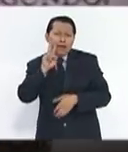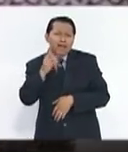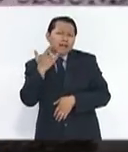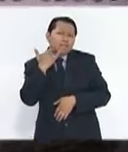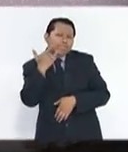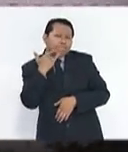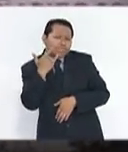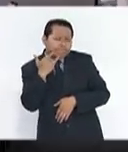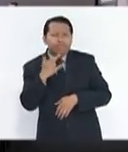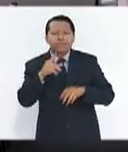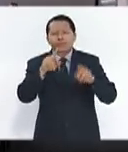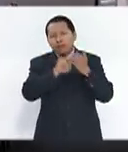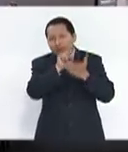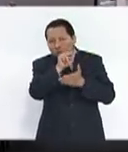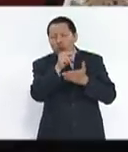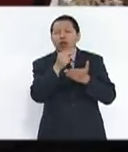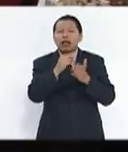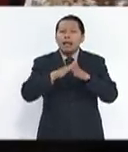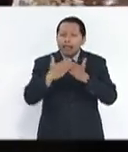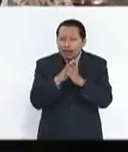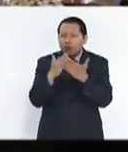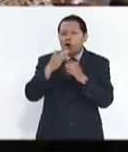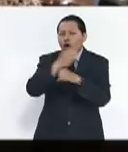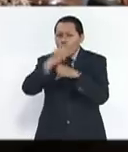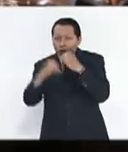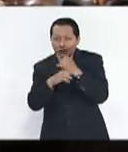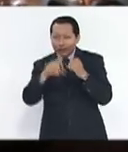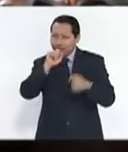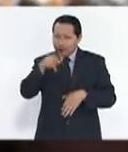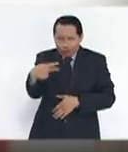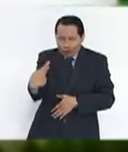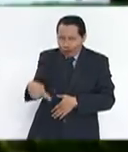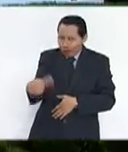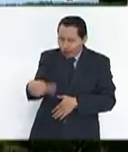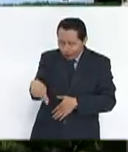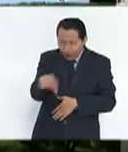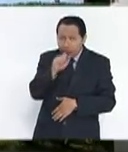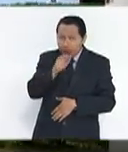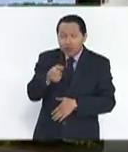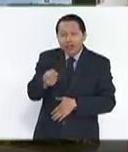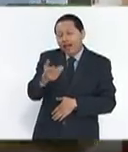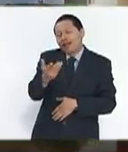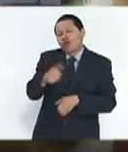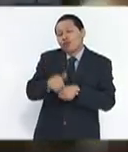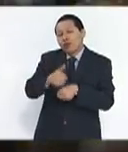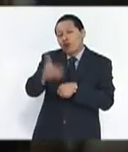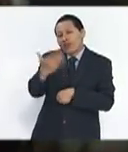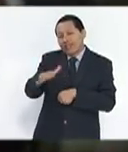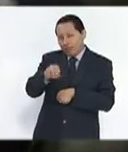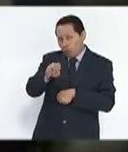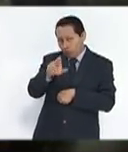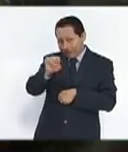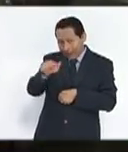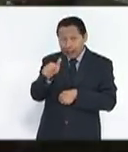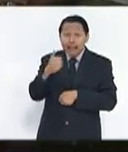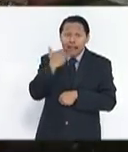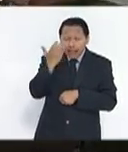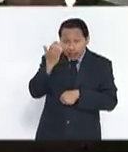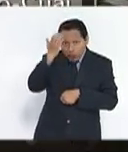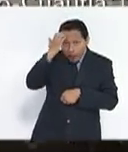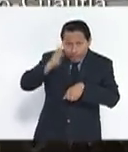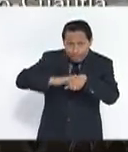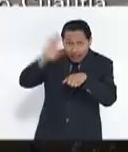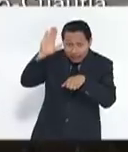retratos, libros, muebles y objetos de la llamada 10ª Musa. Si deseas conocer más sobre Sor Juana Inés de la Cruz, te